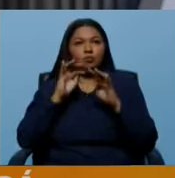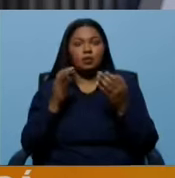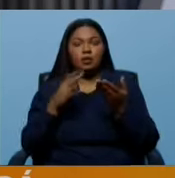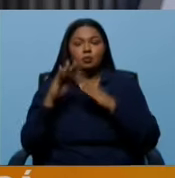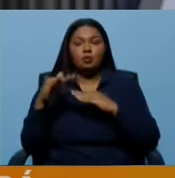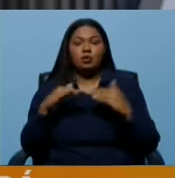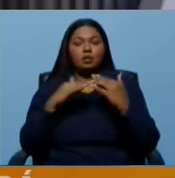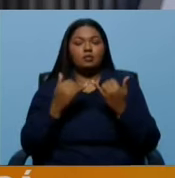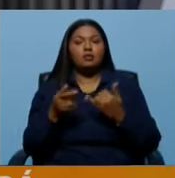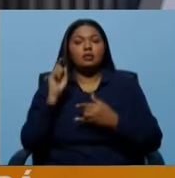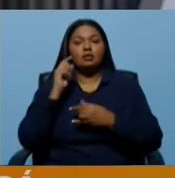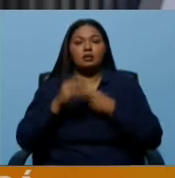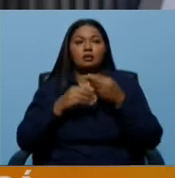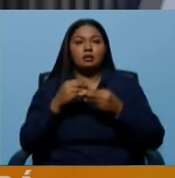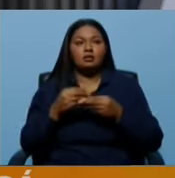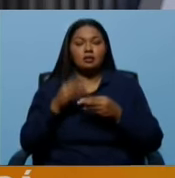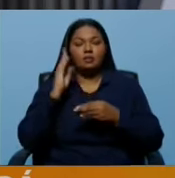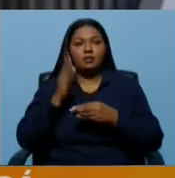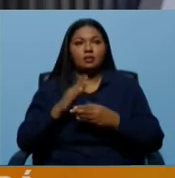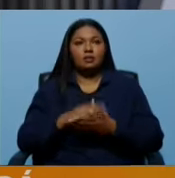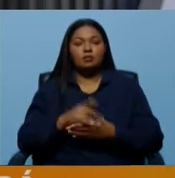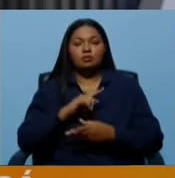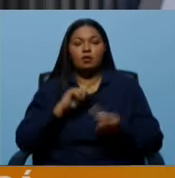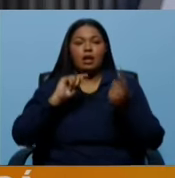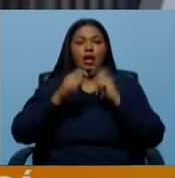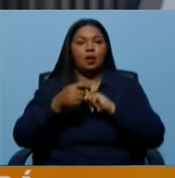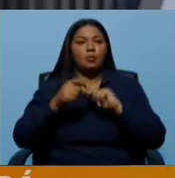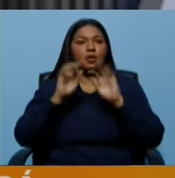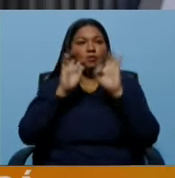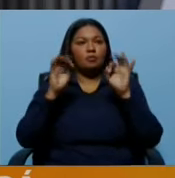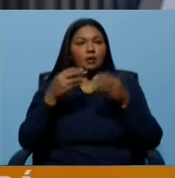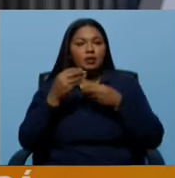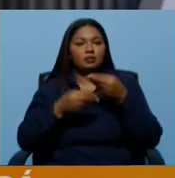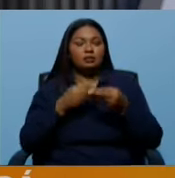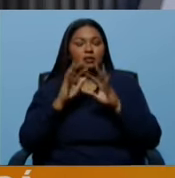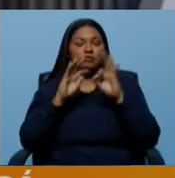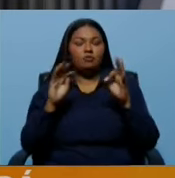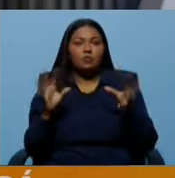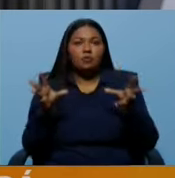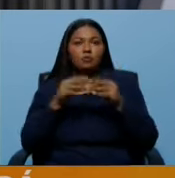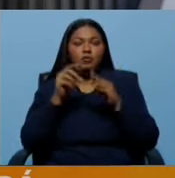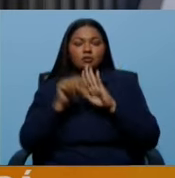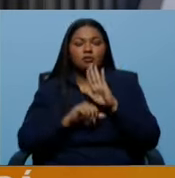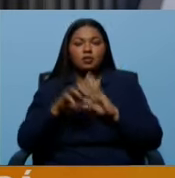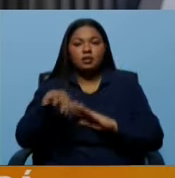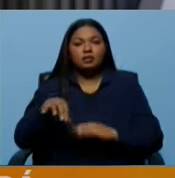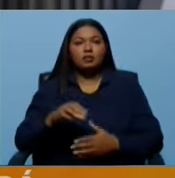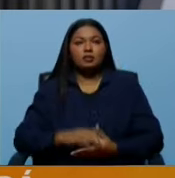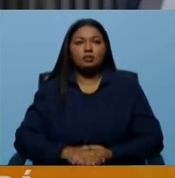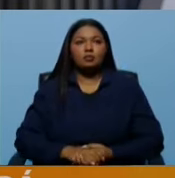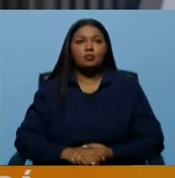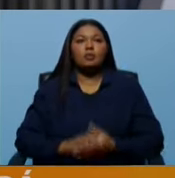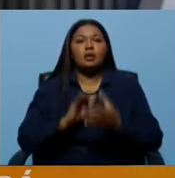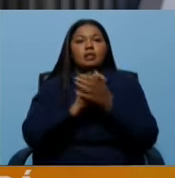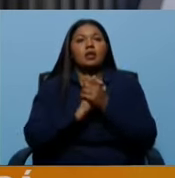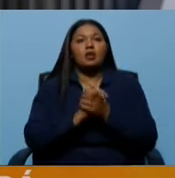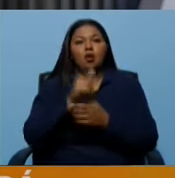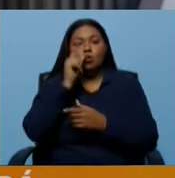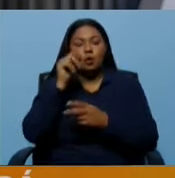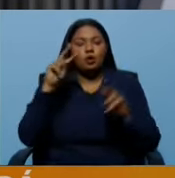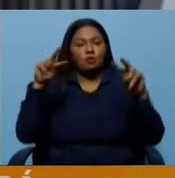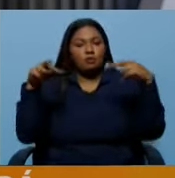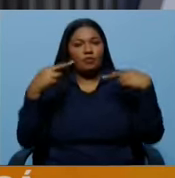todas las necesidades tienen que ser atendidas. Eso es un cambio de paradigma desde el punto de vista de la configuración del Estado. Compañeras, compañeros que nos